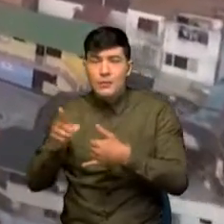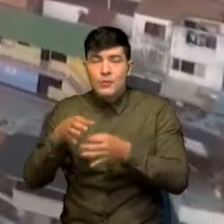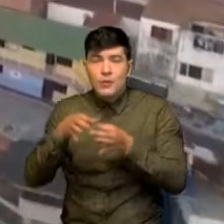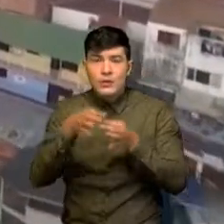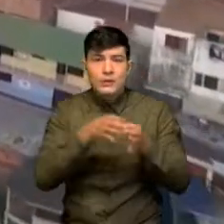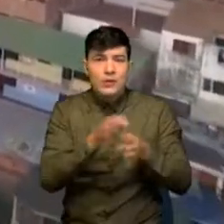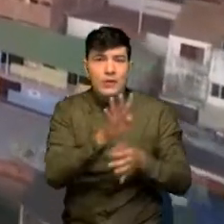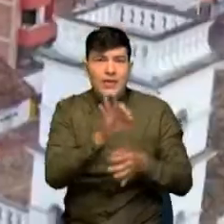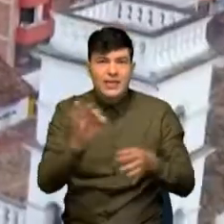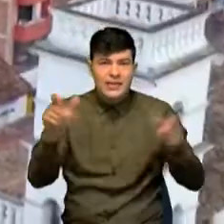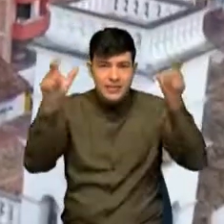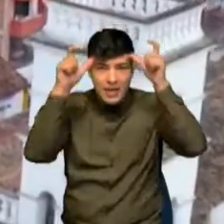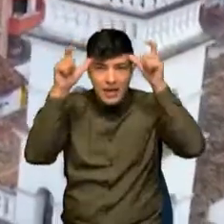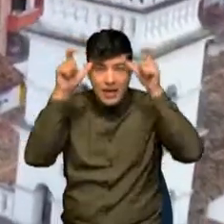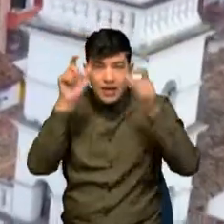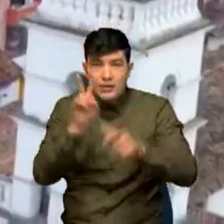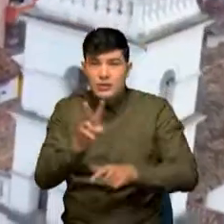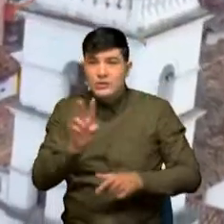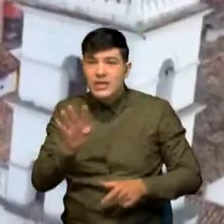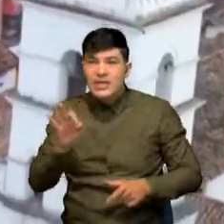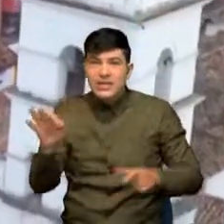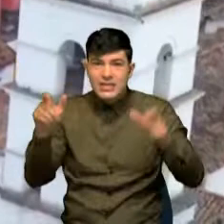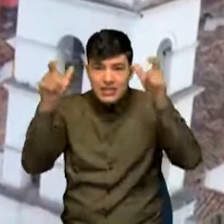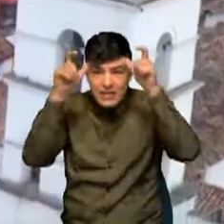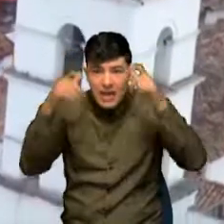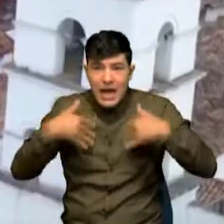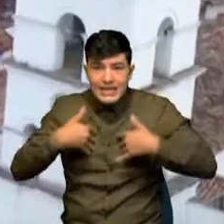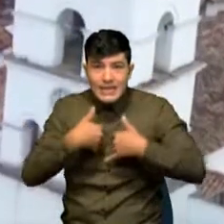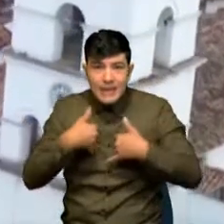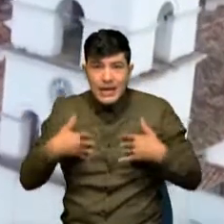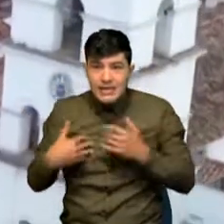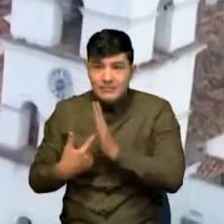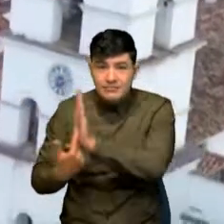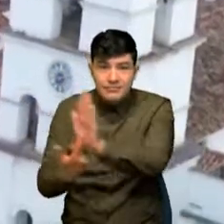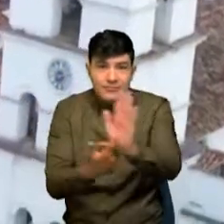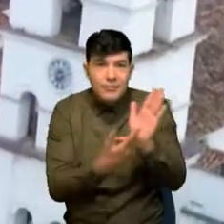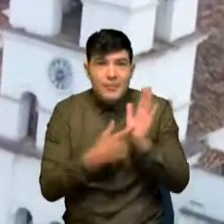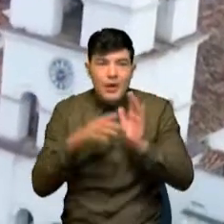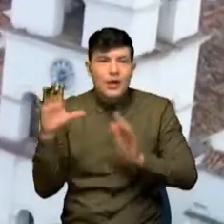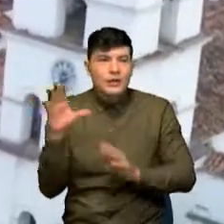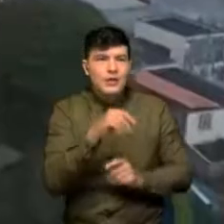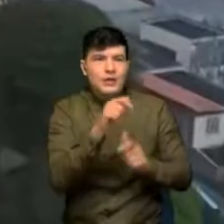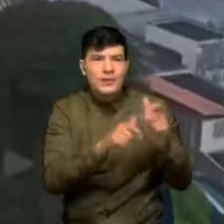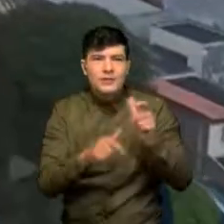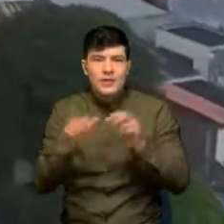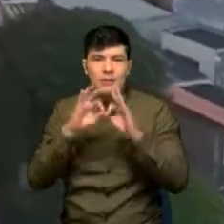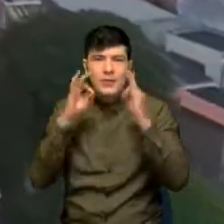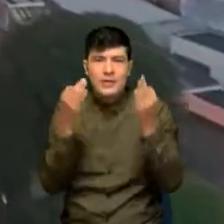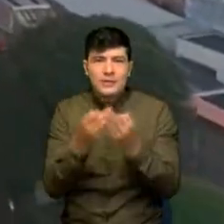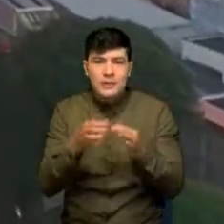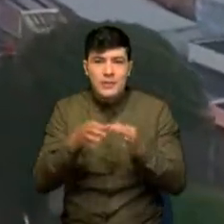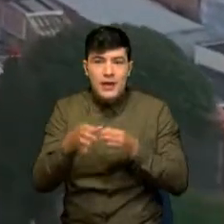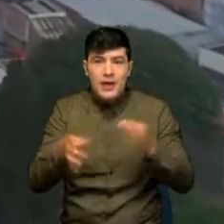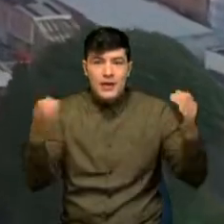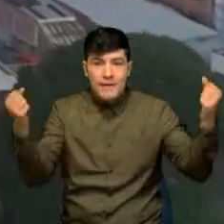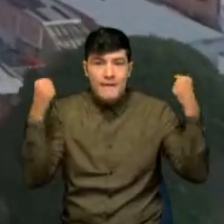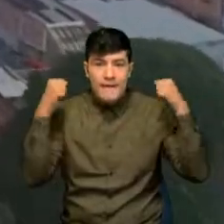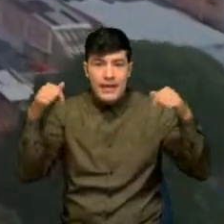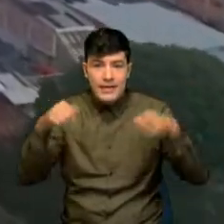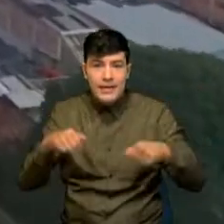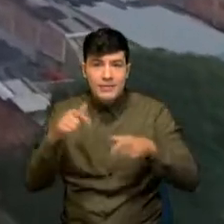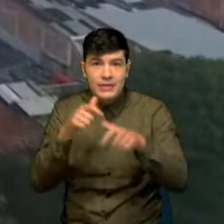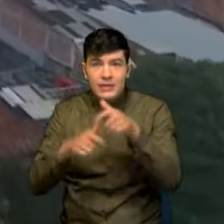ganaderías y 223 animales que estarán dispuestos para que toda la familia piedecuestana y demás visitantes del país